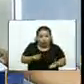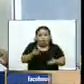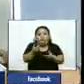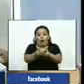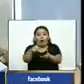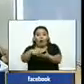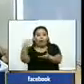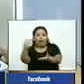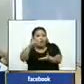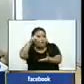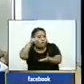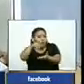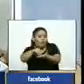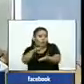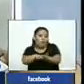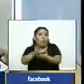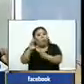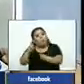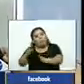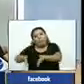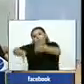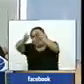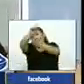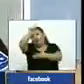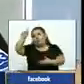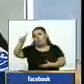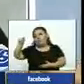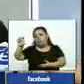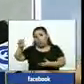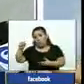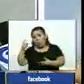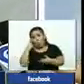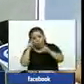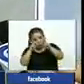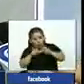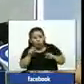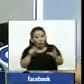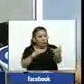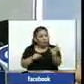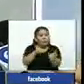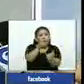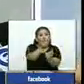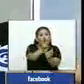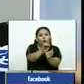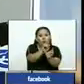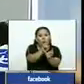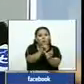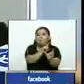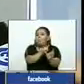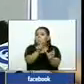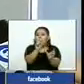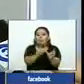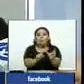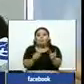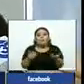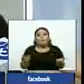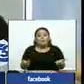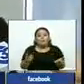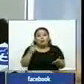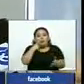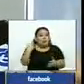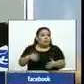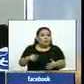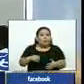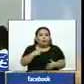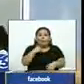la foto, o sino que el tribunal tenga la libertad plena de poder utilizar la del DUI, porque no vamos a poder poner, digamos, en aprietos